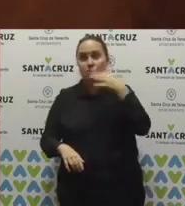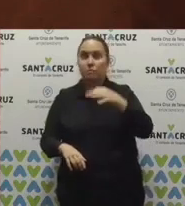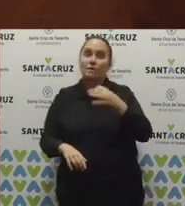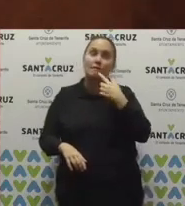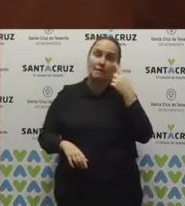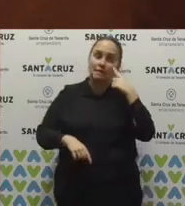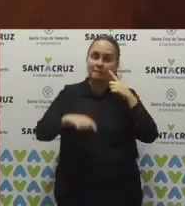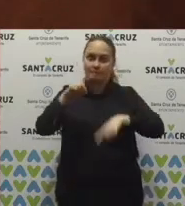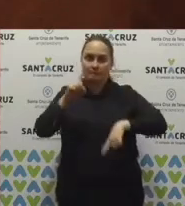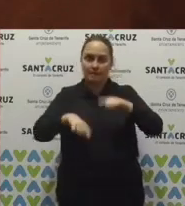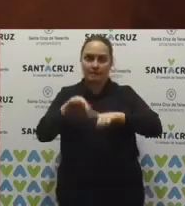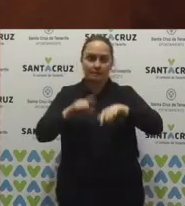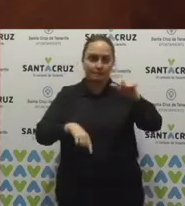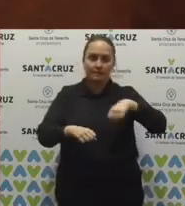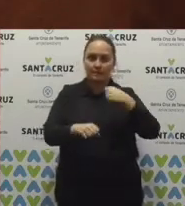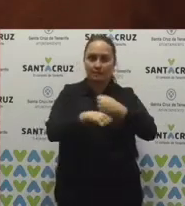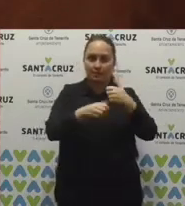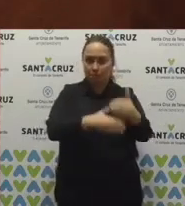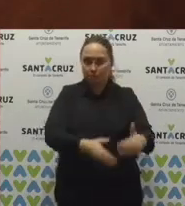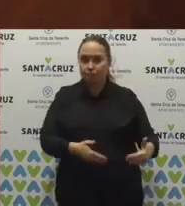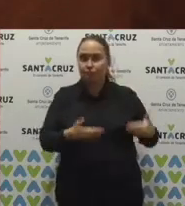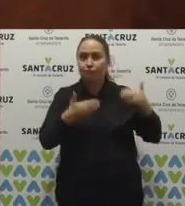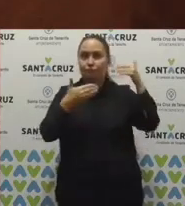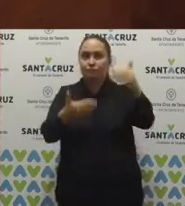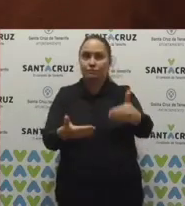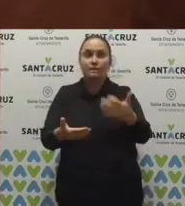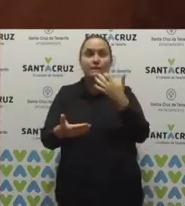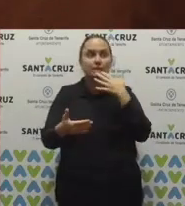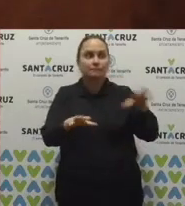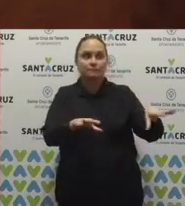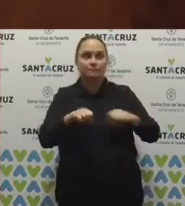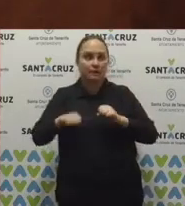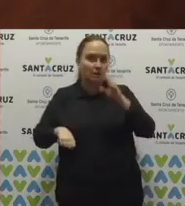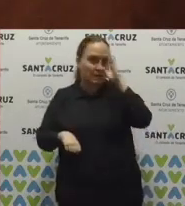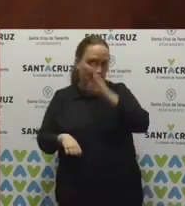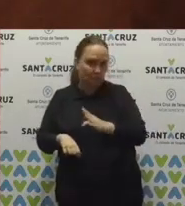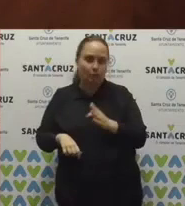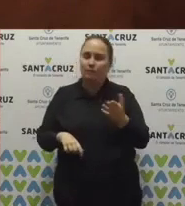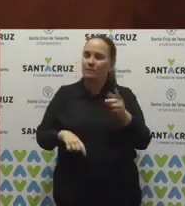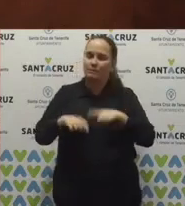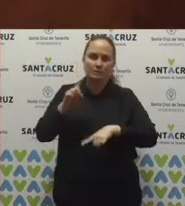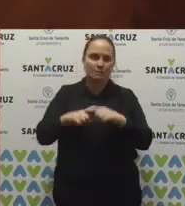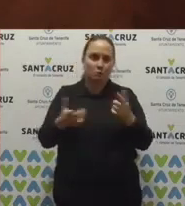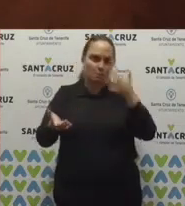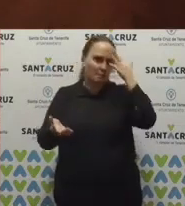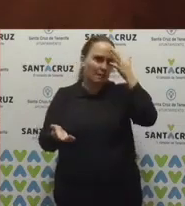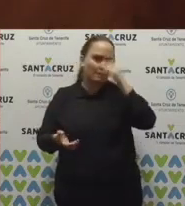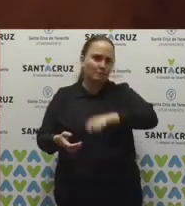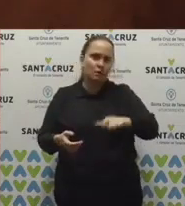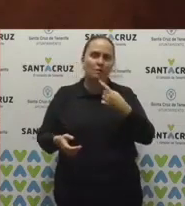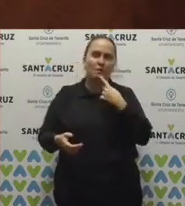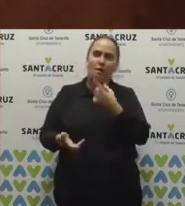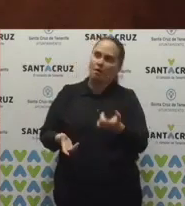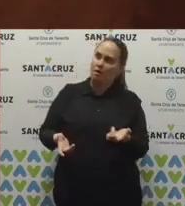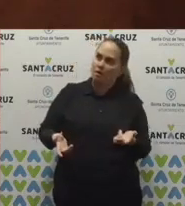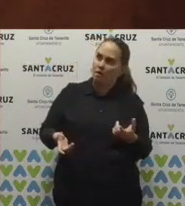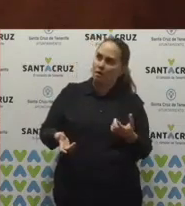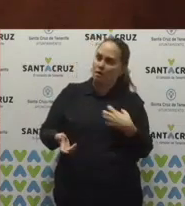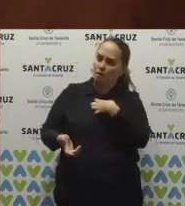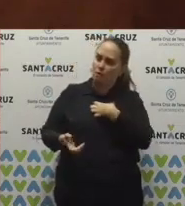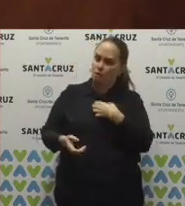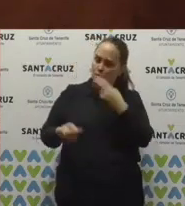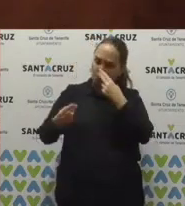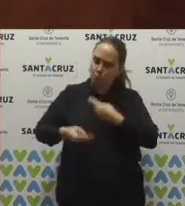si nos hiciéramos cargo directamente de esa función imagínese usted la gente que diría bien para entrar en función pública tenés dos